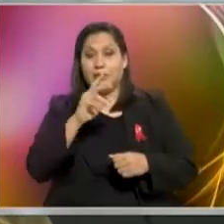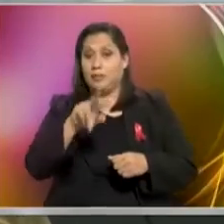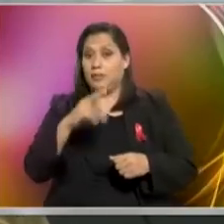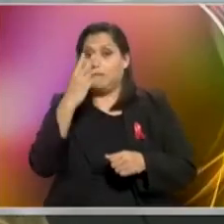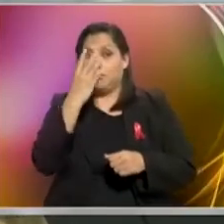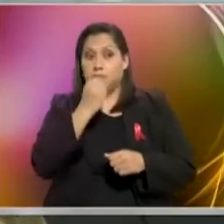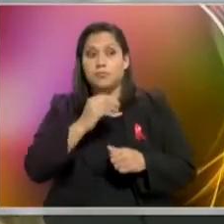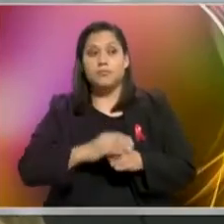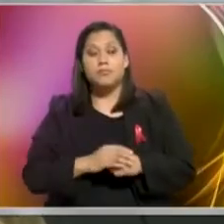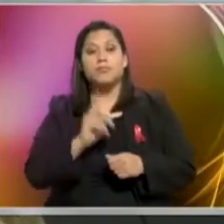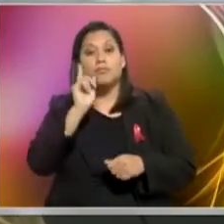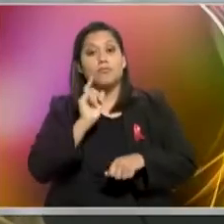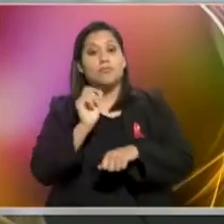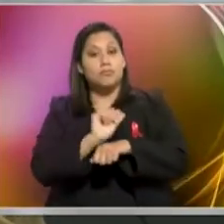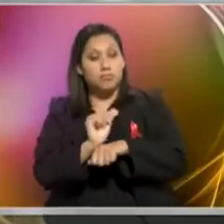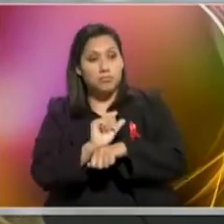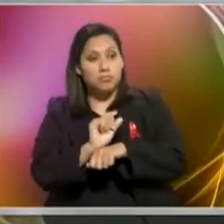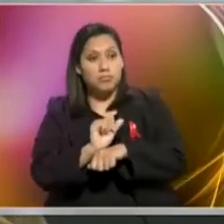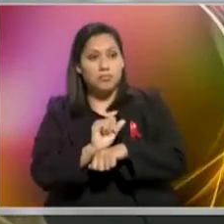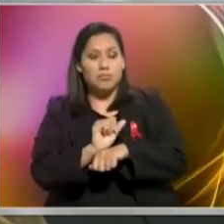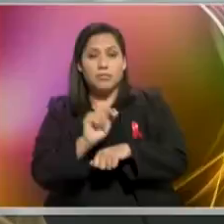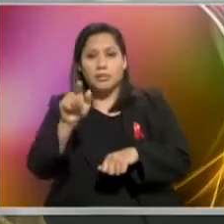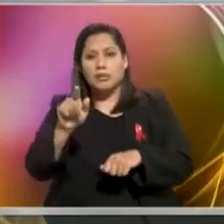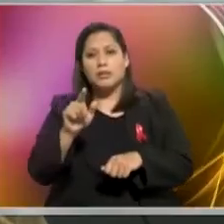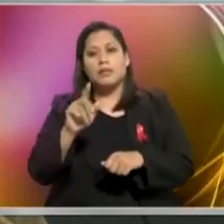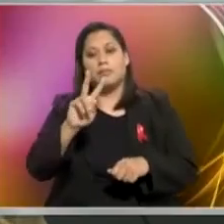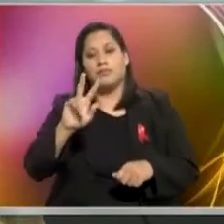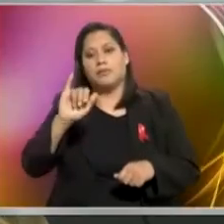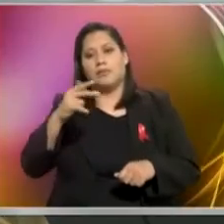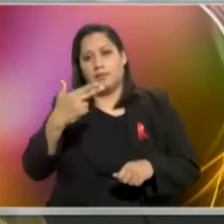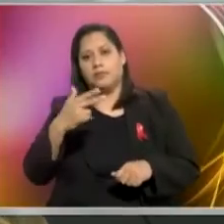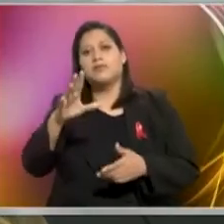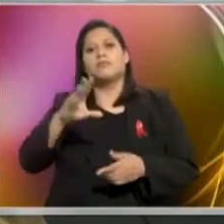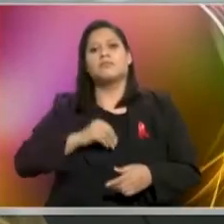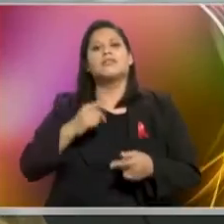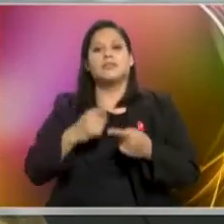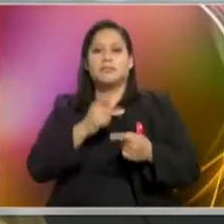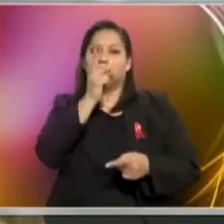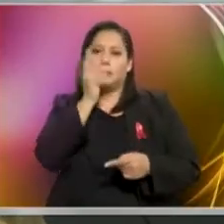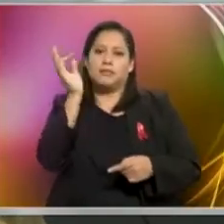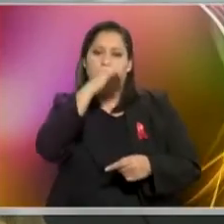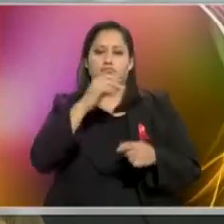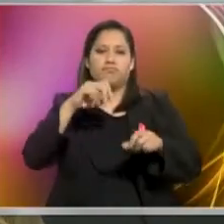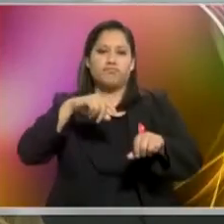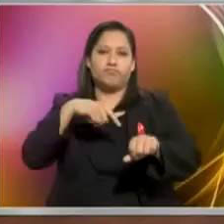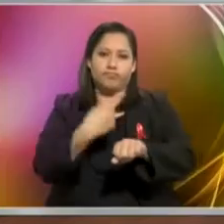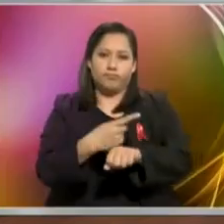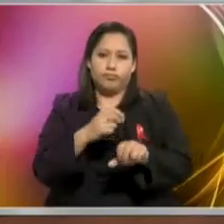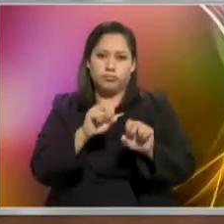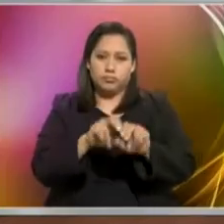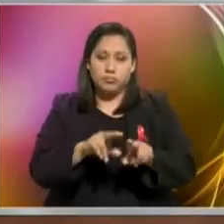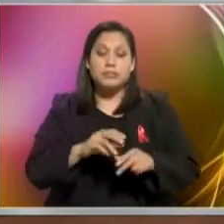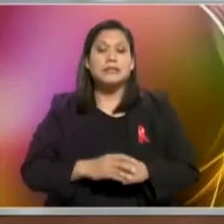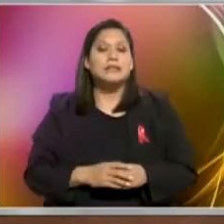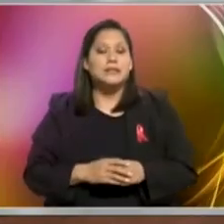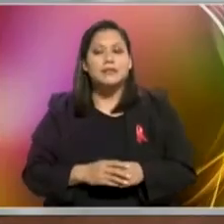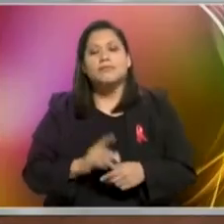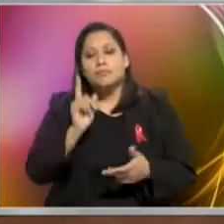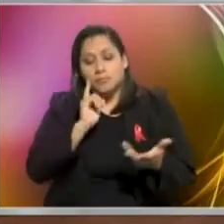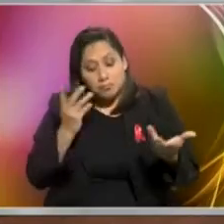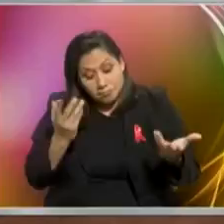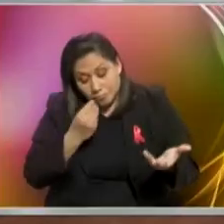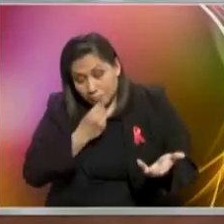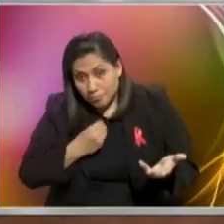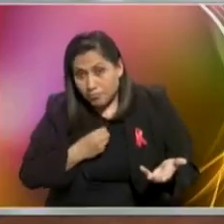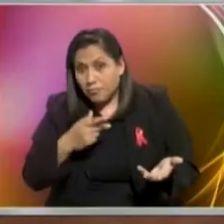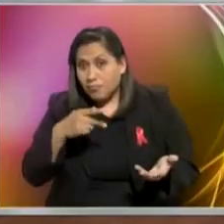impresionante, donde la protagonista pues también sufre VIH porque se lo pega su padrastro que abusa de ella. Sí. Y ella pues dice, bueno, ok,